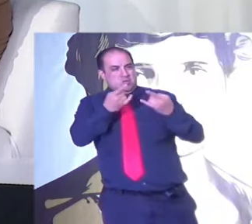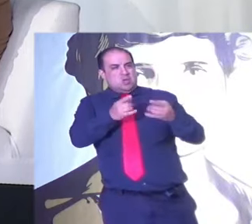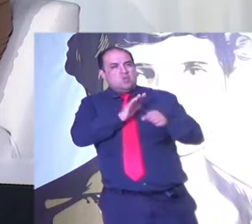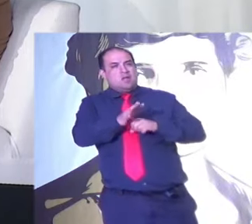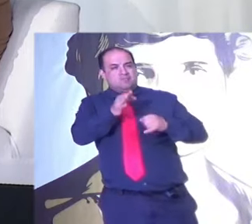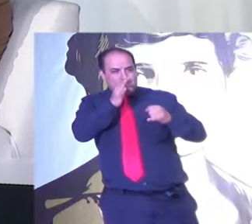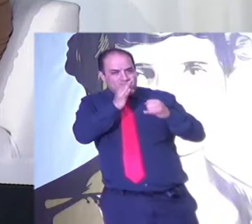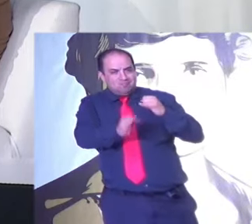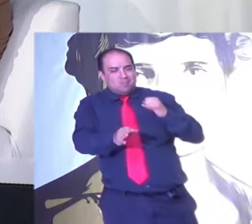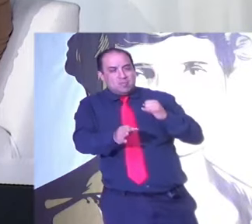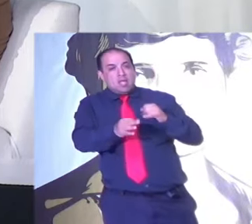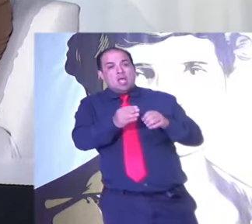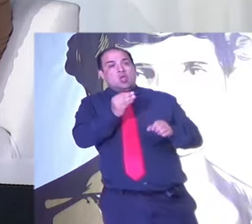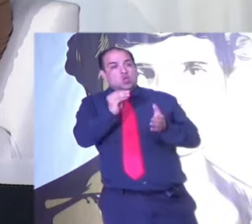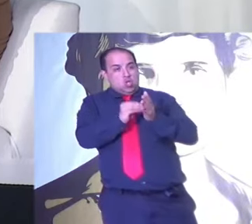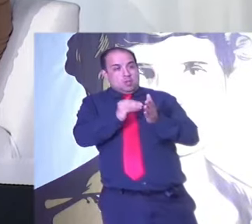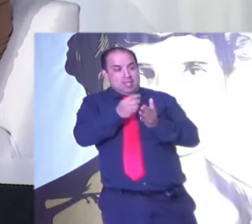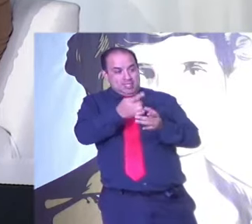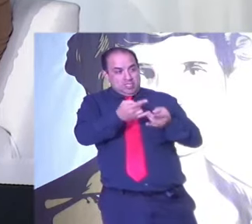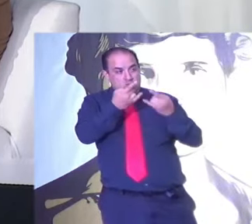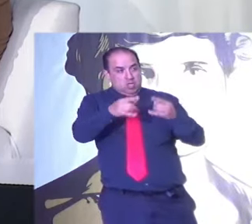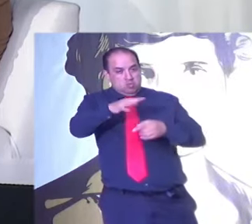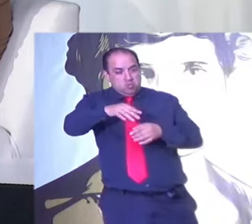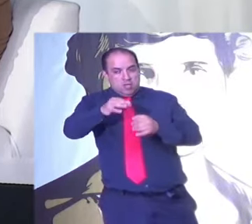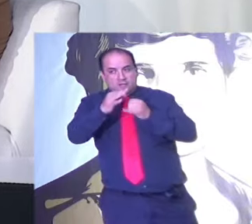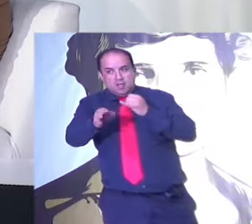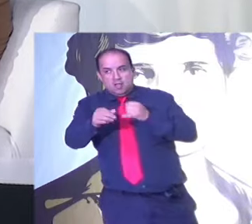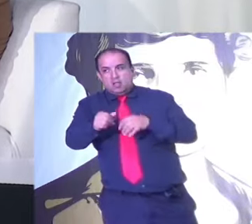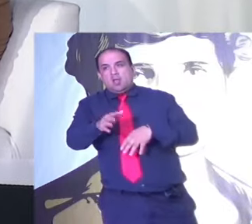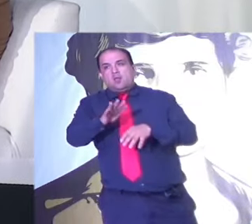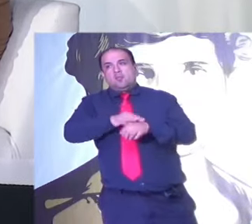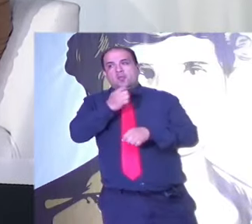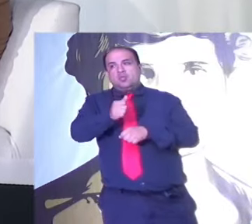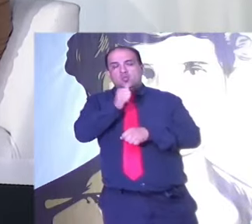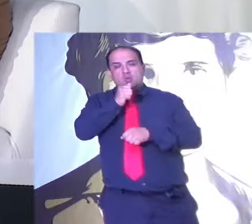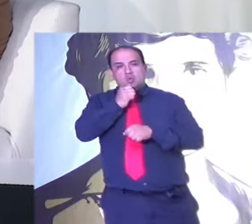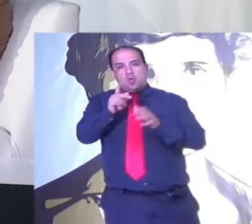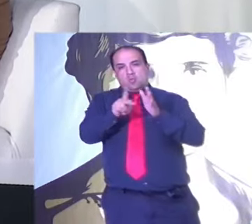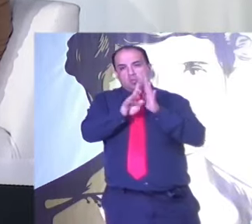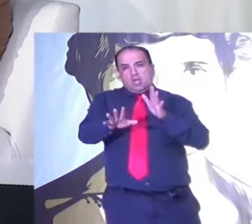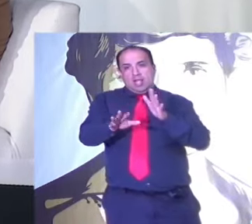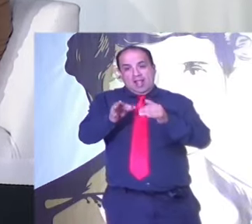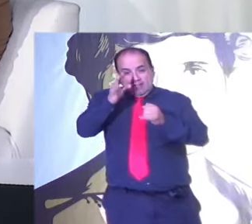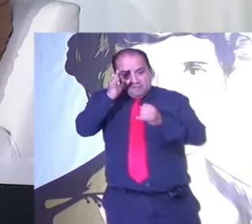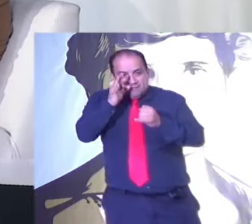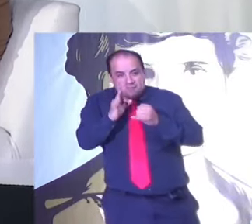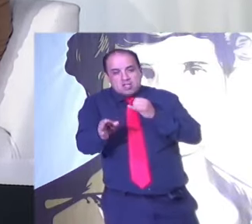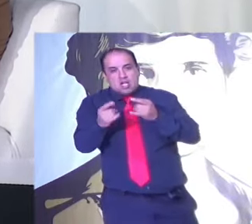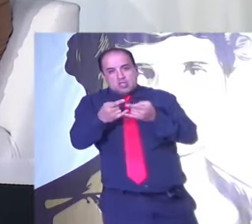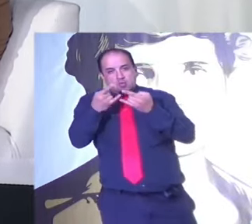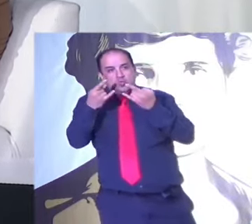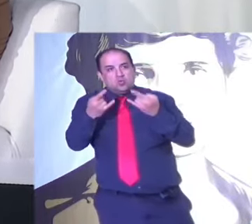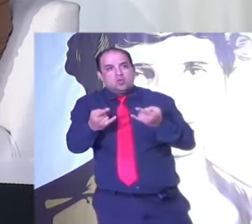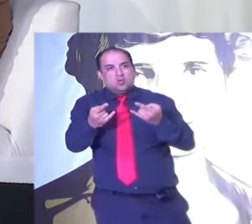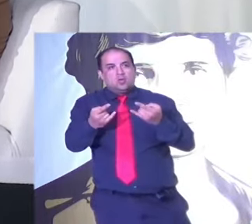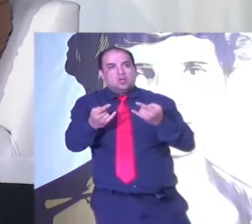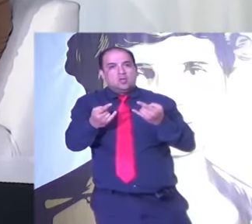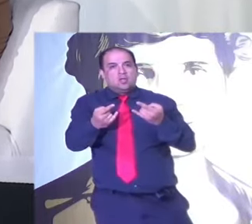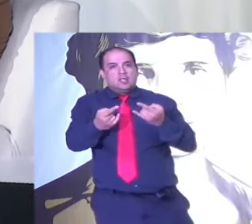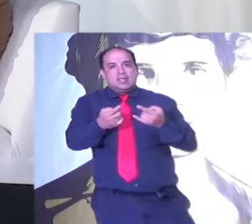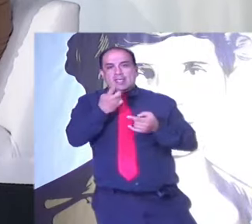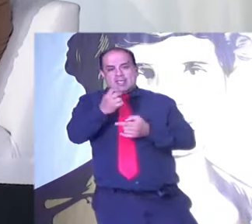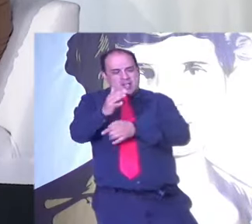todavía está en busca de un final y por lo tanto no lo voy a publicar. Los finales, eso que tú mencionas como remate, están